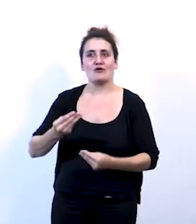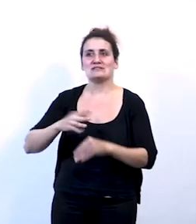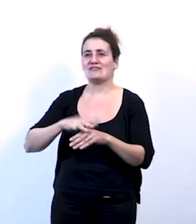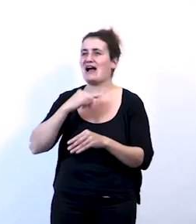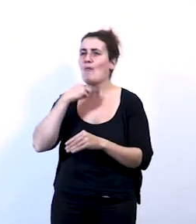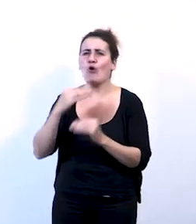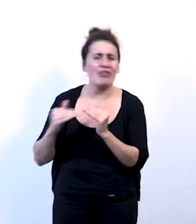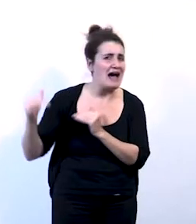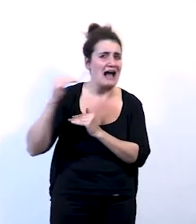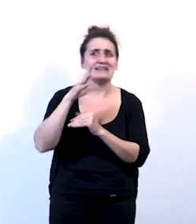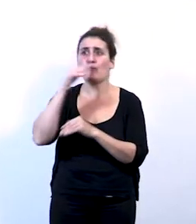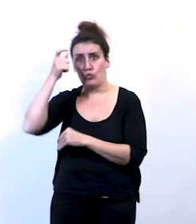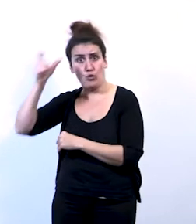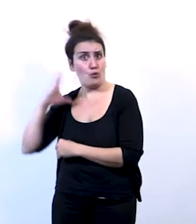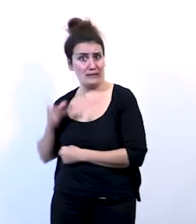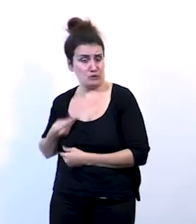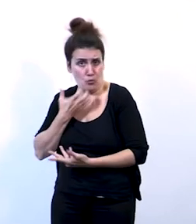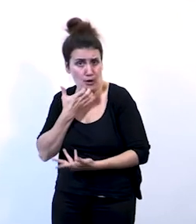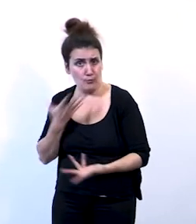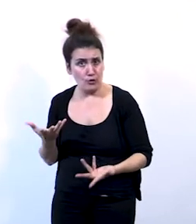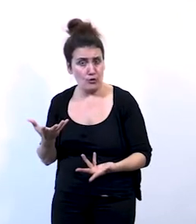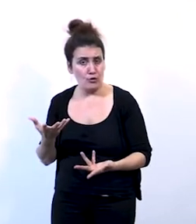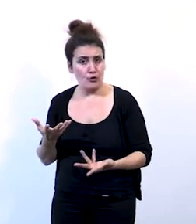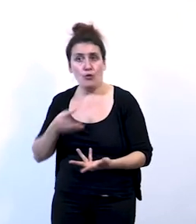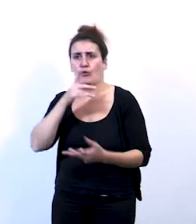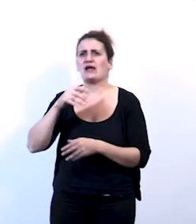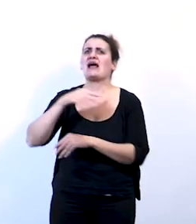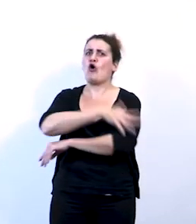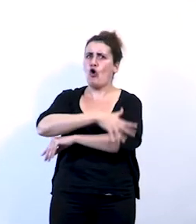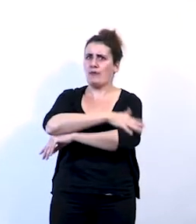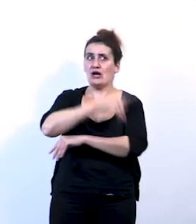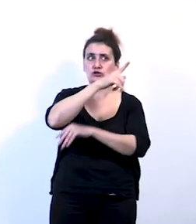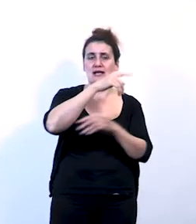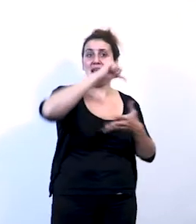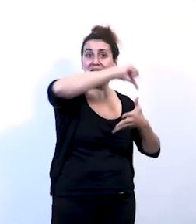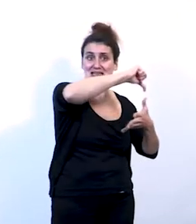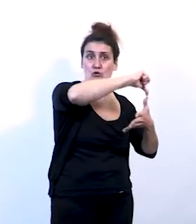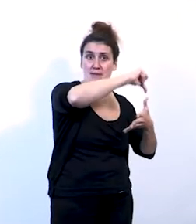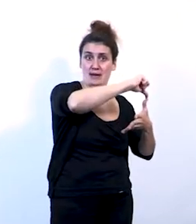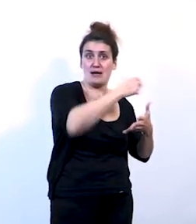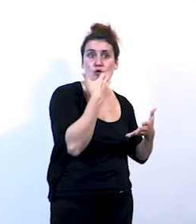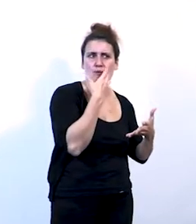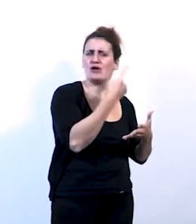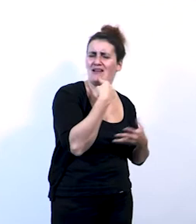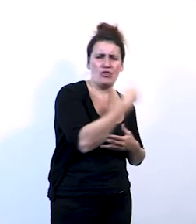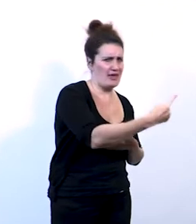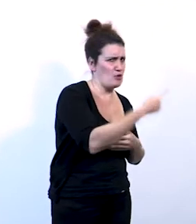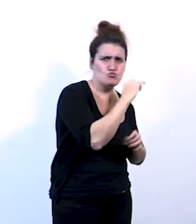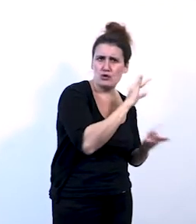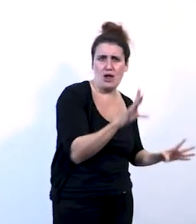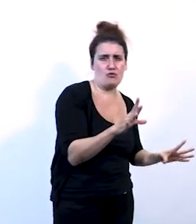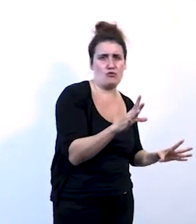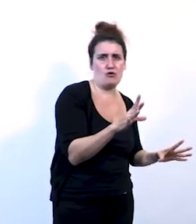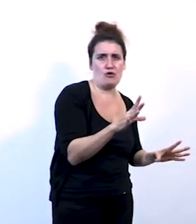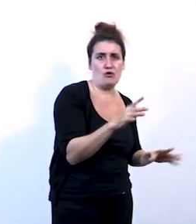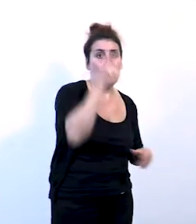alza la voz por el pueblo palestino. Porque hubieron gobiernos en Latinoamérica que lo dijeron bastante claro, que